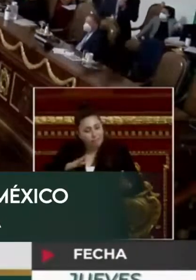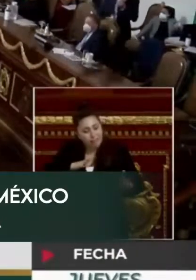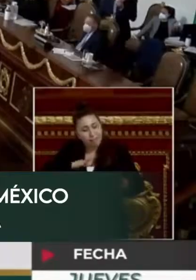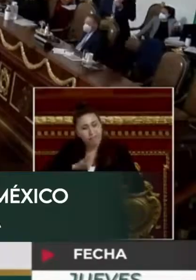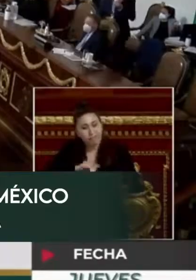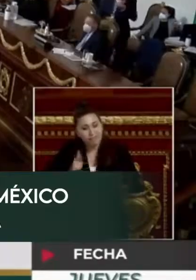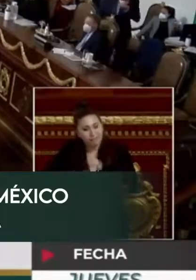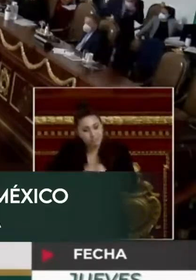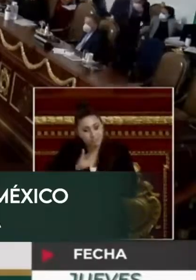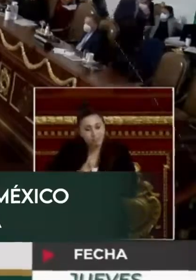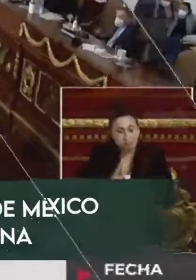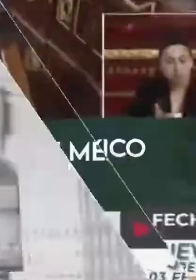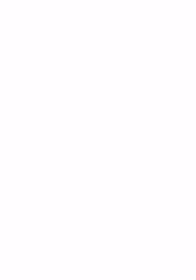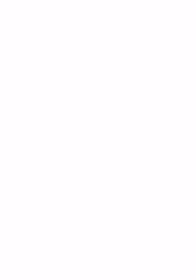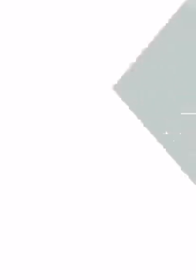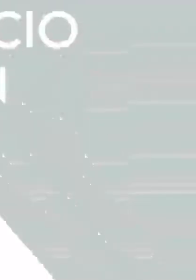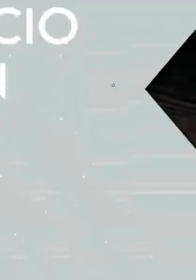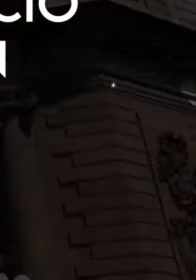tal acción, señaló.